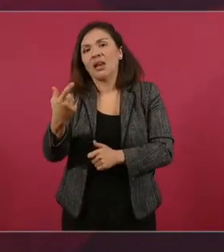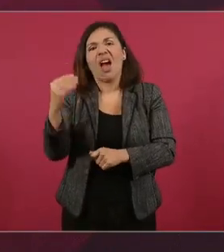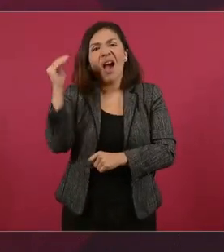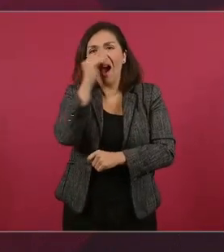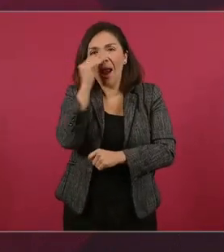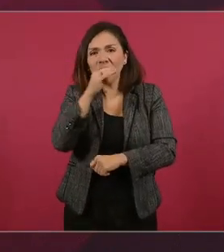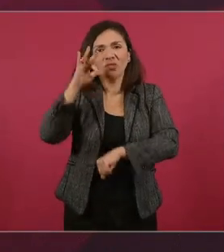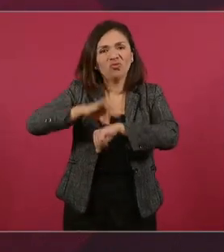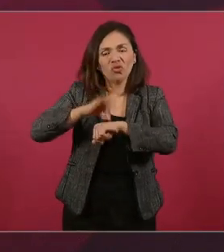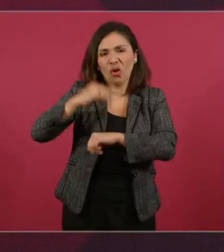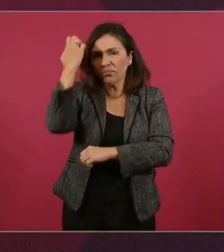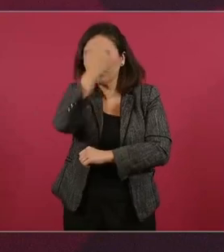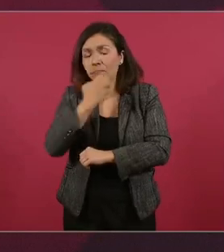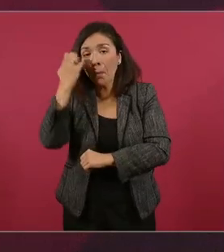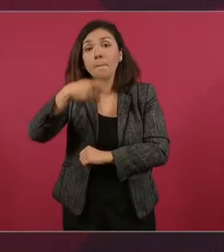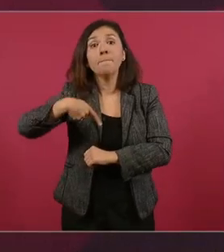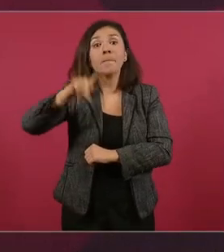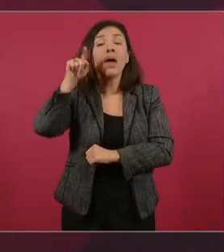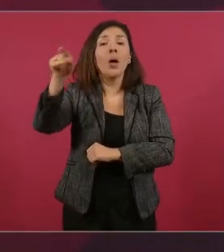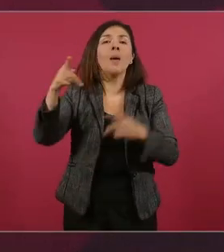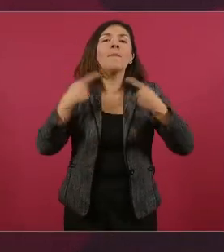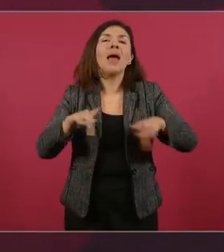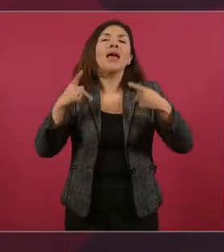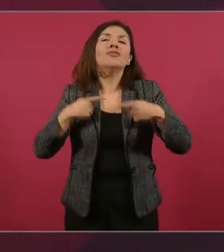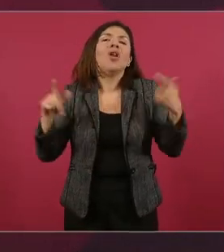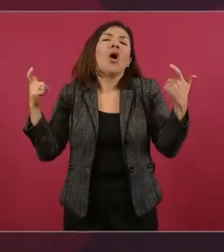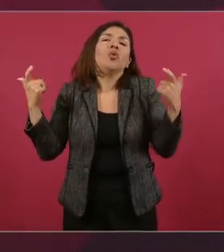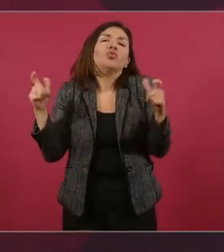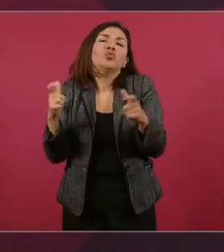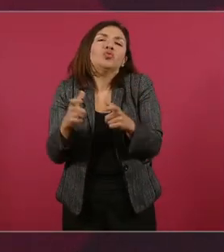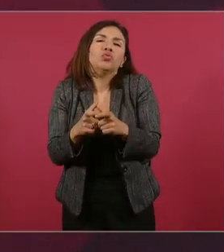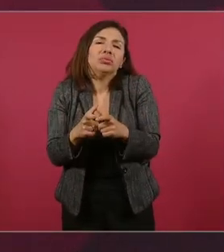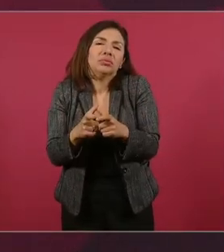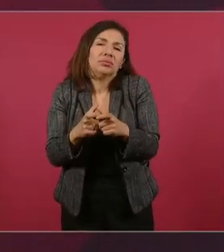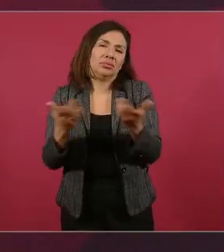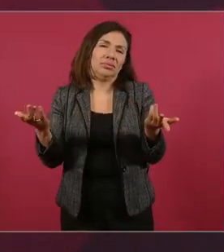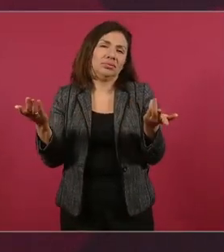gratuitos, pero la población es menor. Aquí estamos hablando